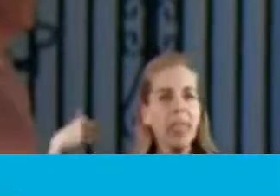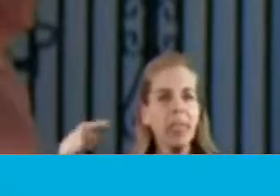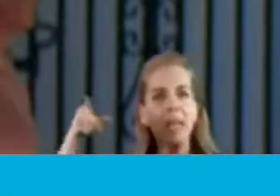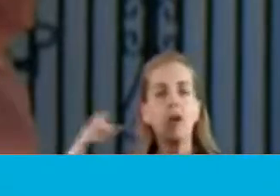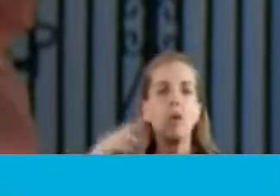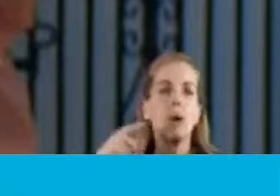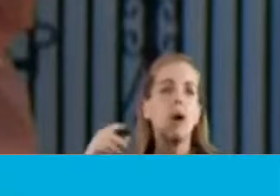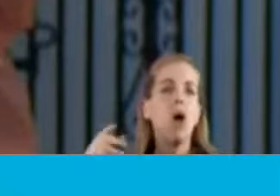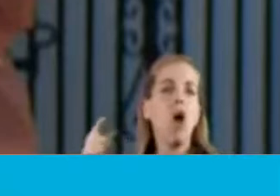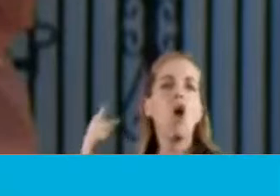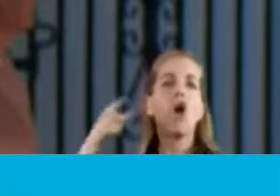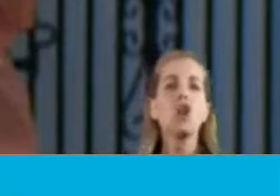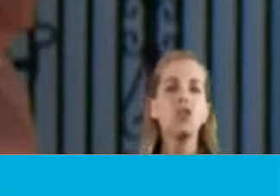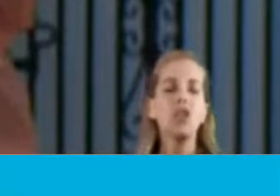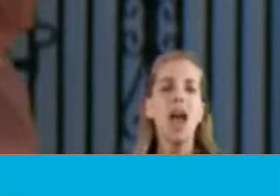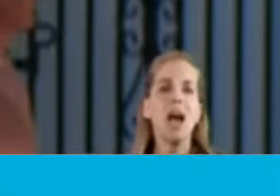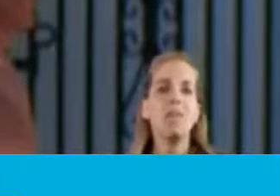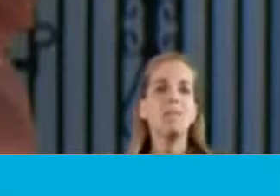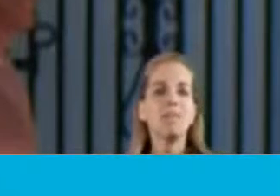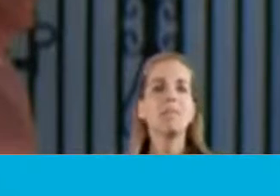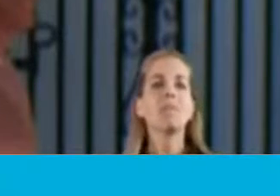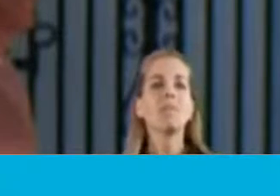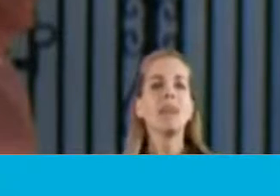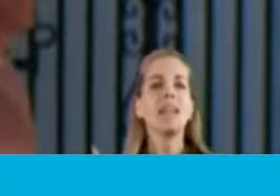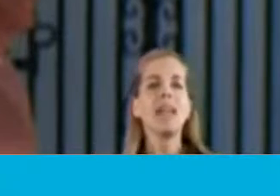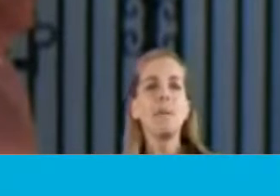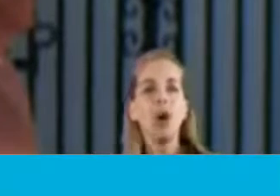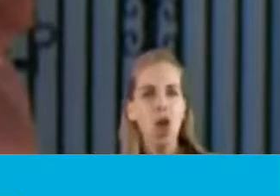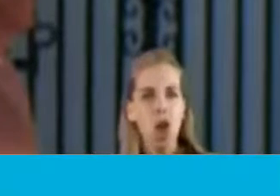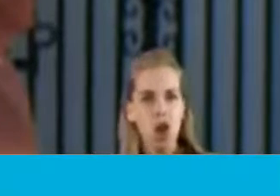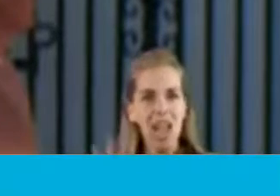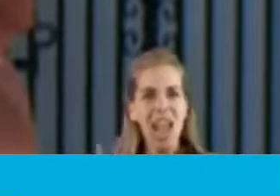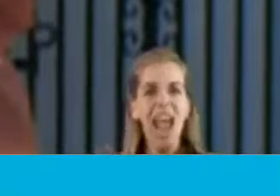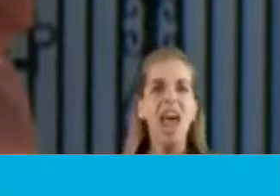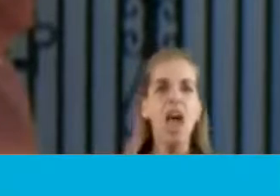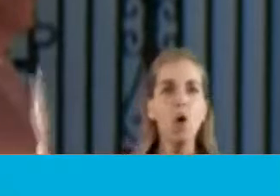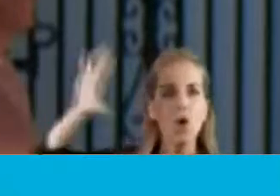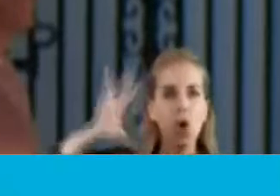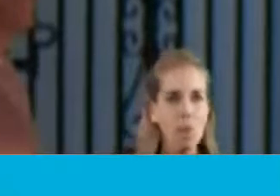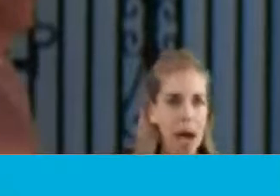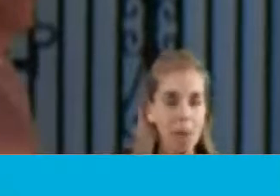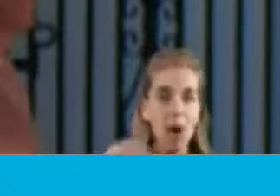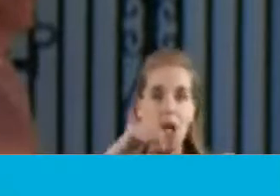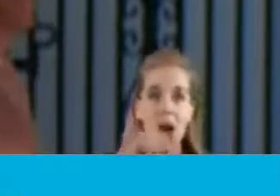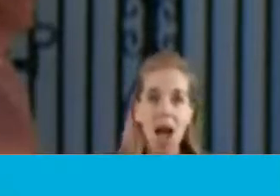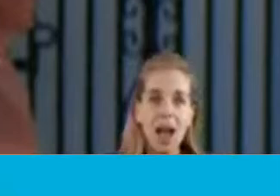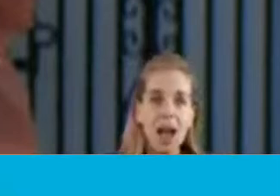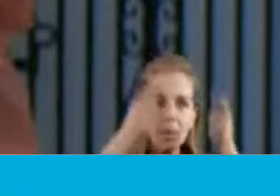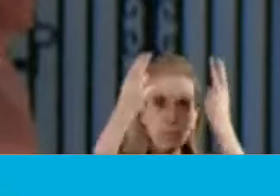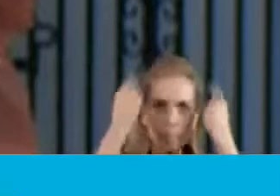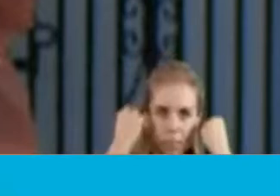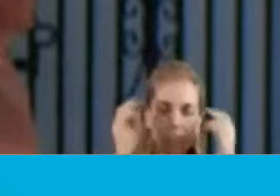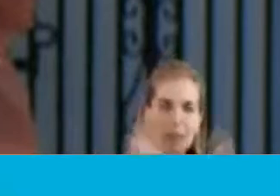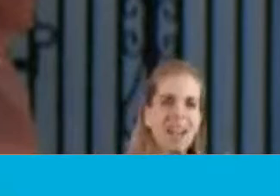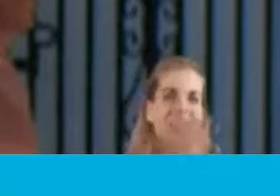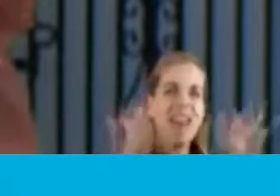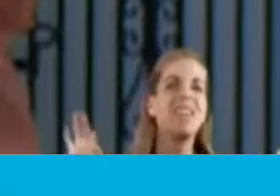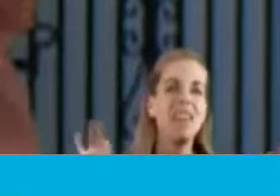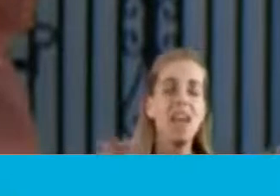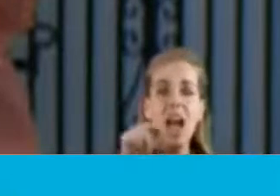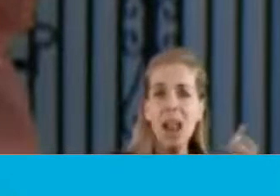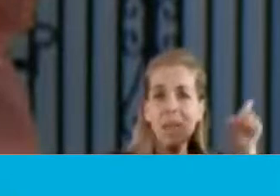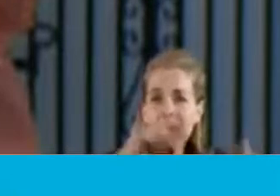tropas napoleónicas en Europa. Pero aquí nadie se amilanó. Nuestros patriotas